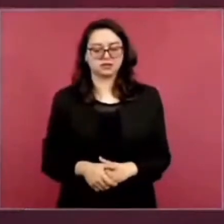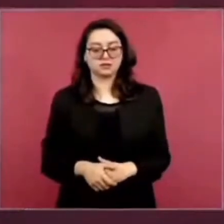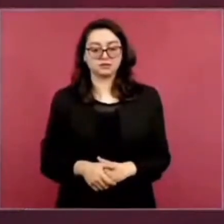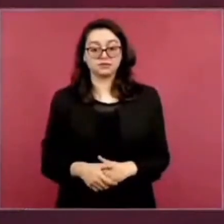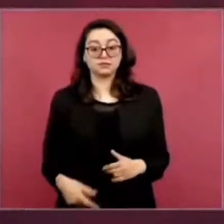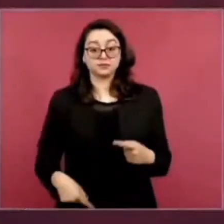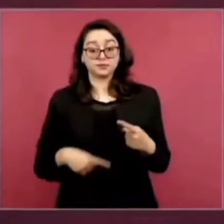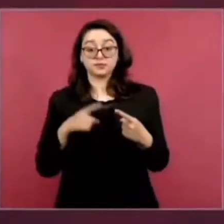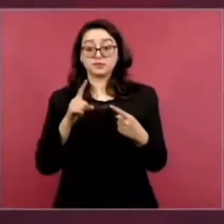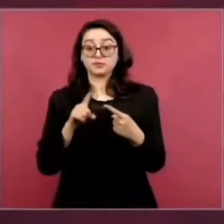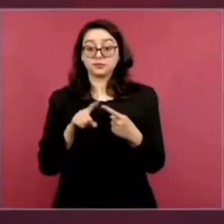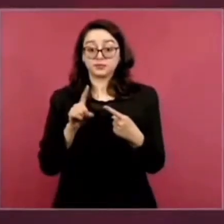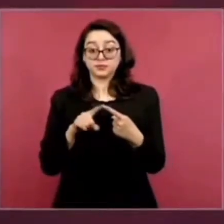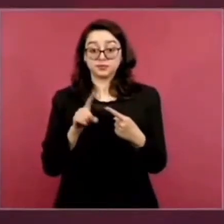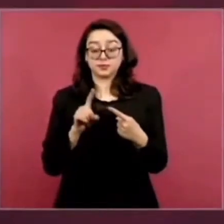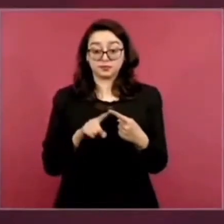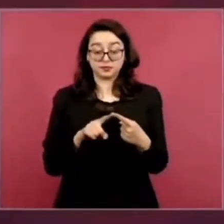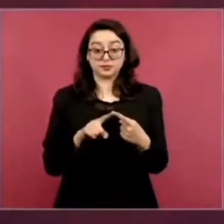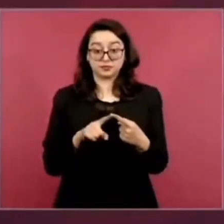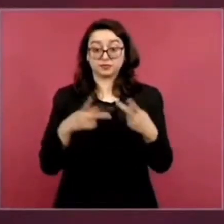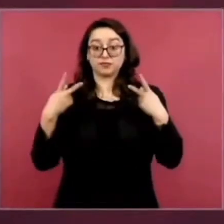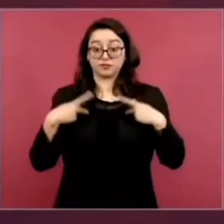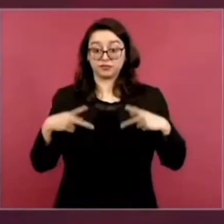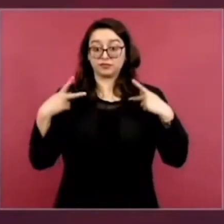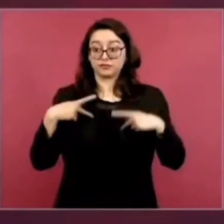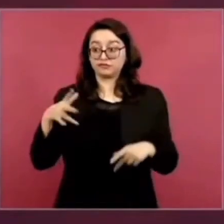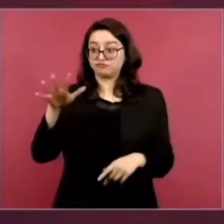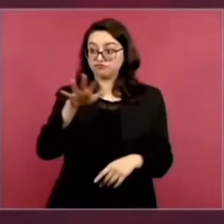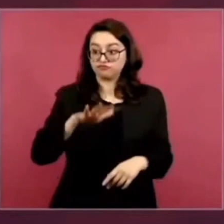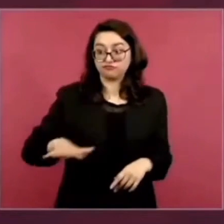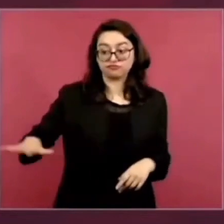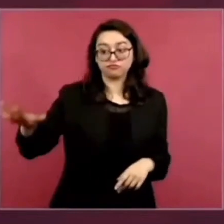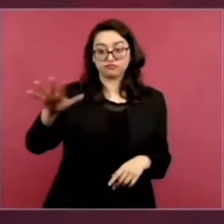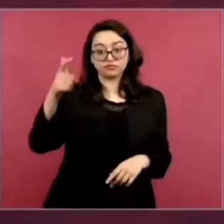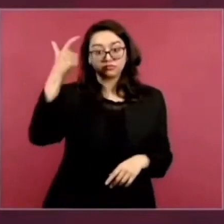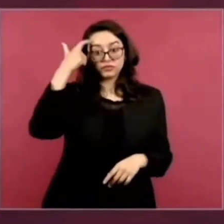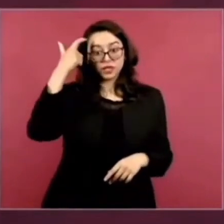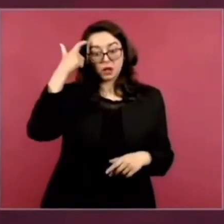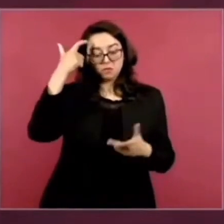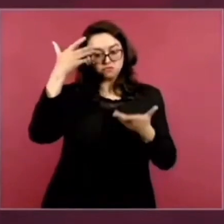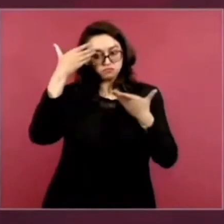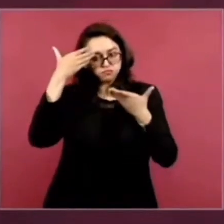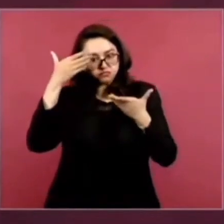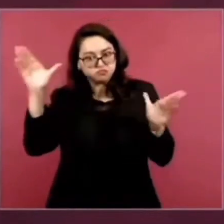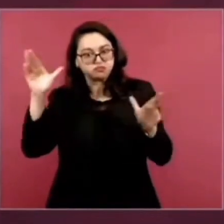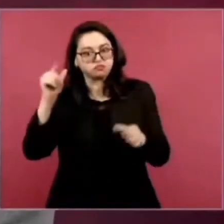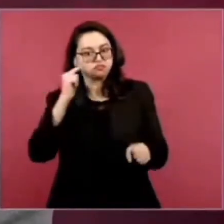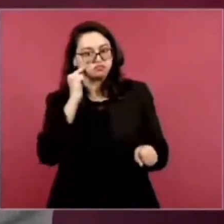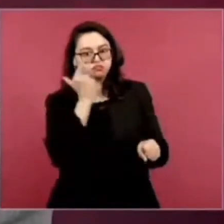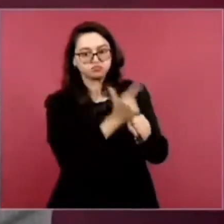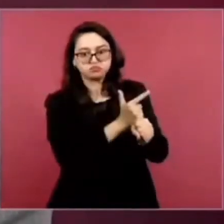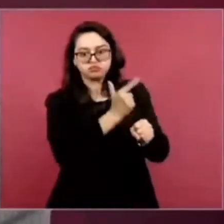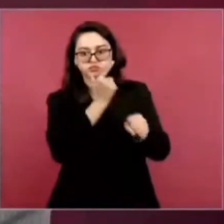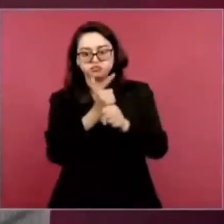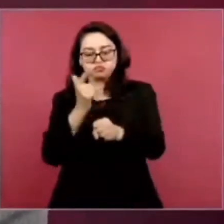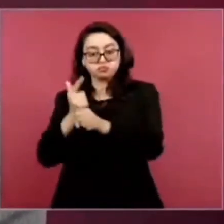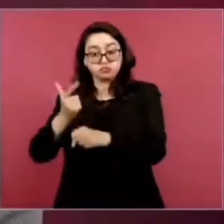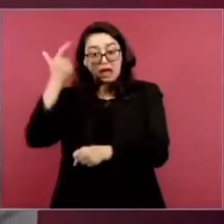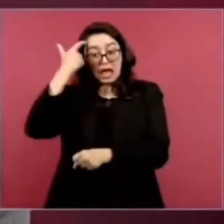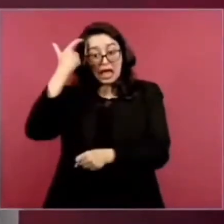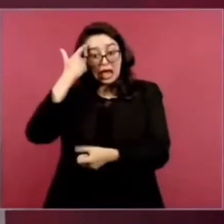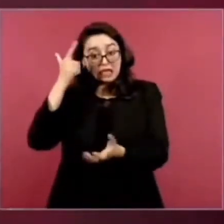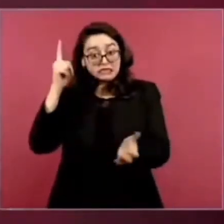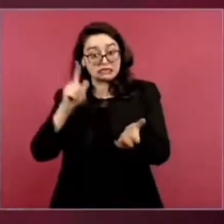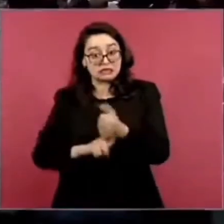Una es haber contribuido a ese cambio de mentalidad, que nosotros llamamos revolución de las